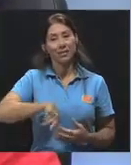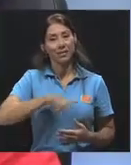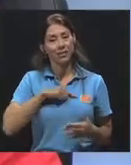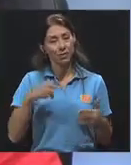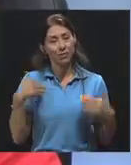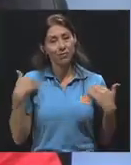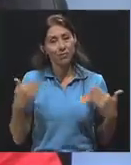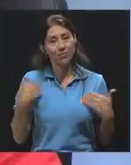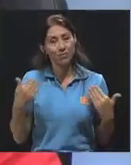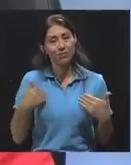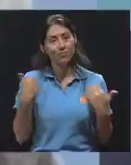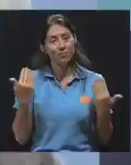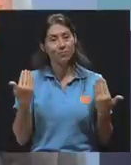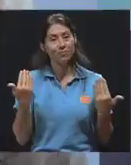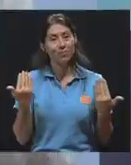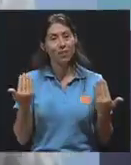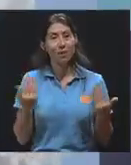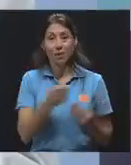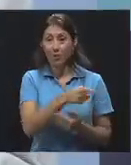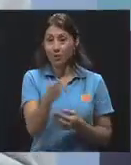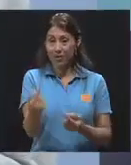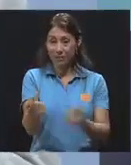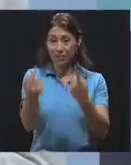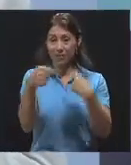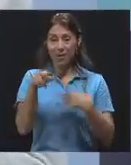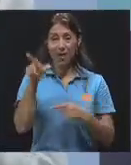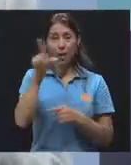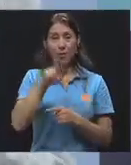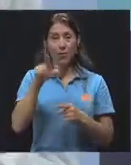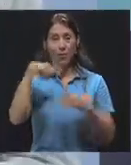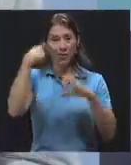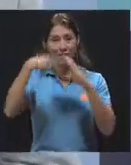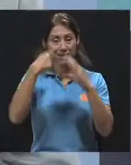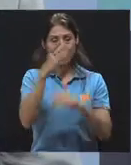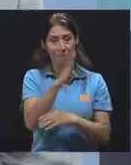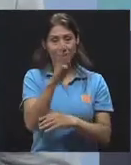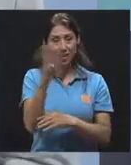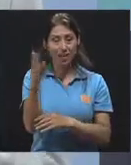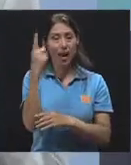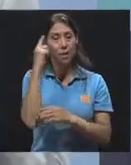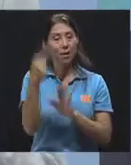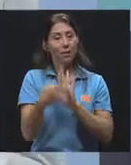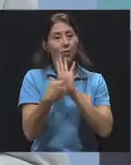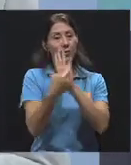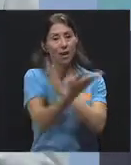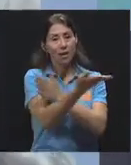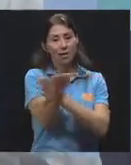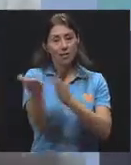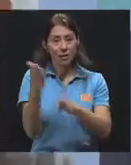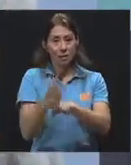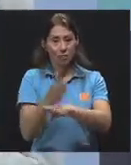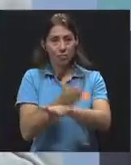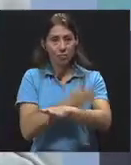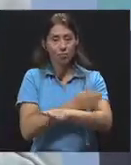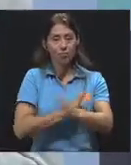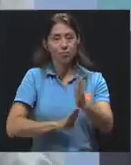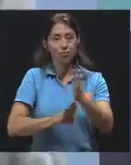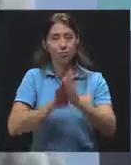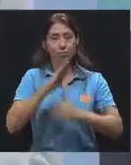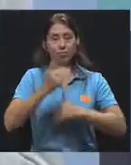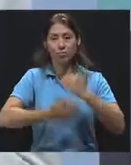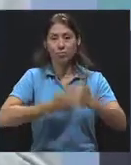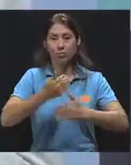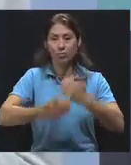complace que de nuevo cuenten con Lunes de Cinemateca para mostrarle al país todo este progreso, toda esta